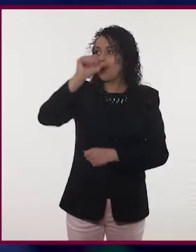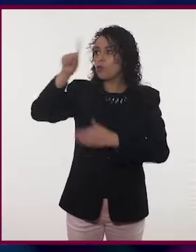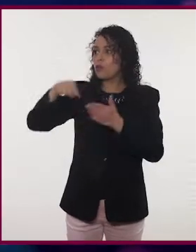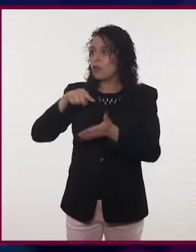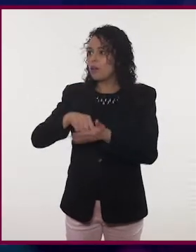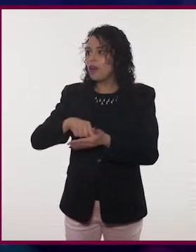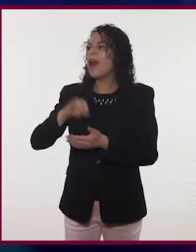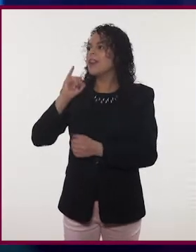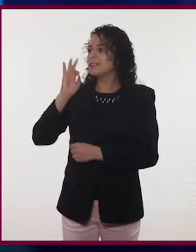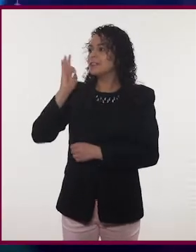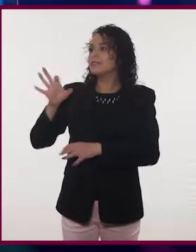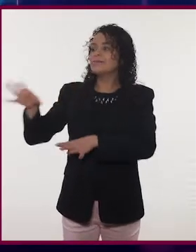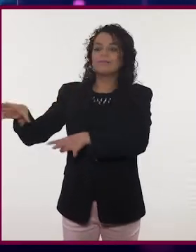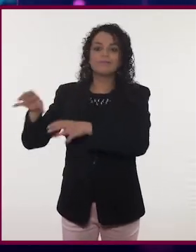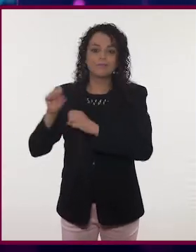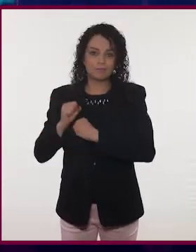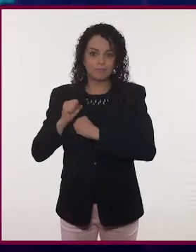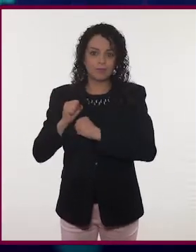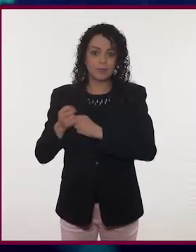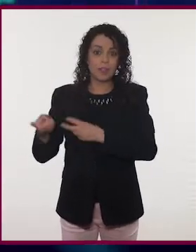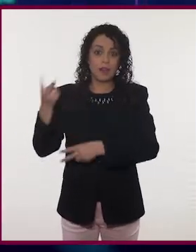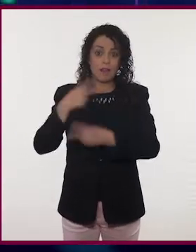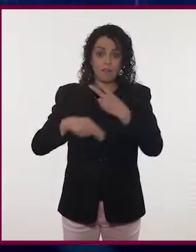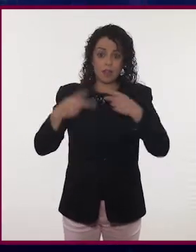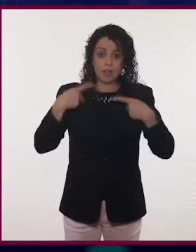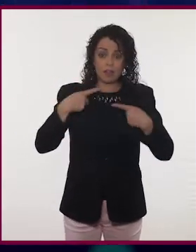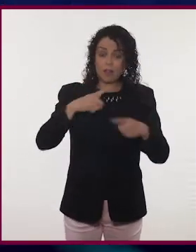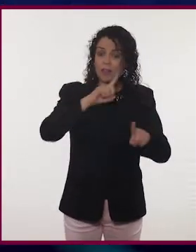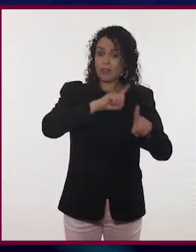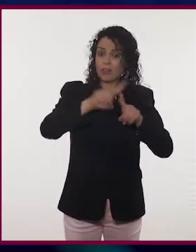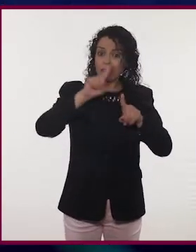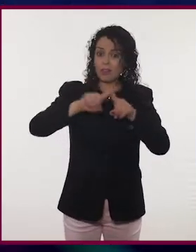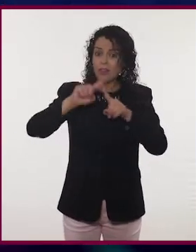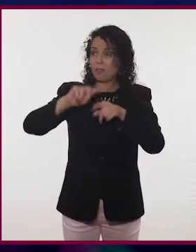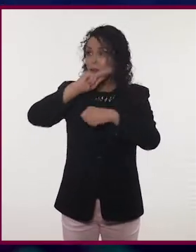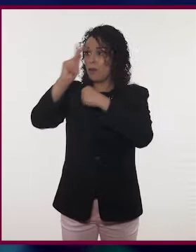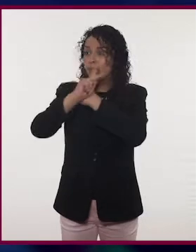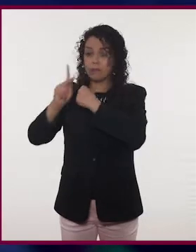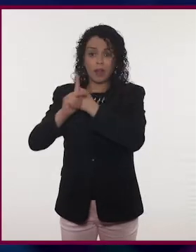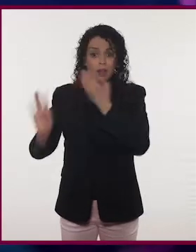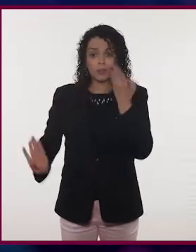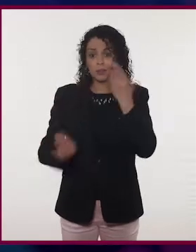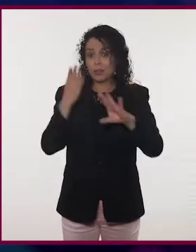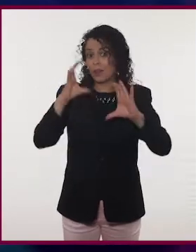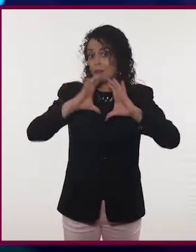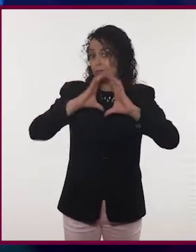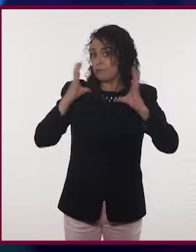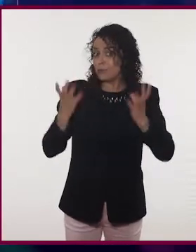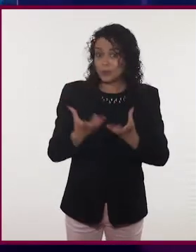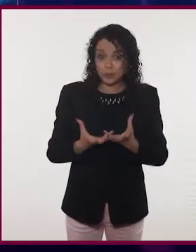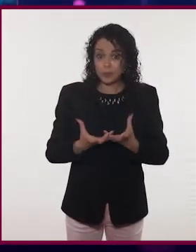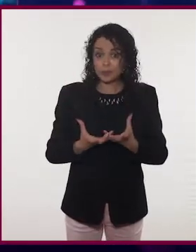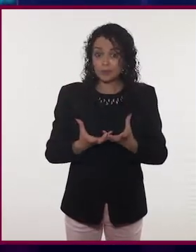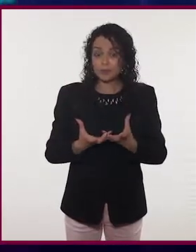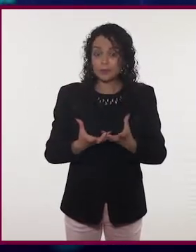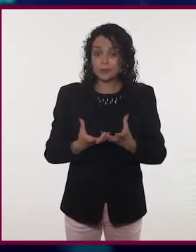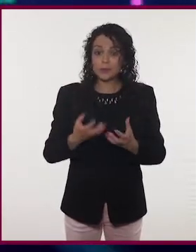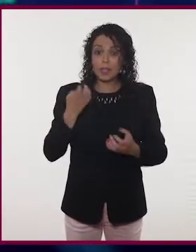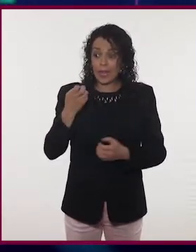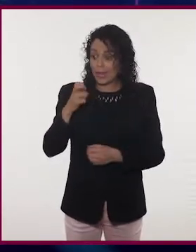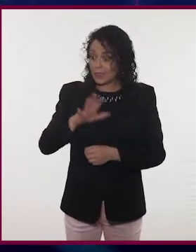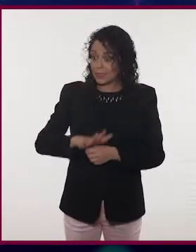lugares. Han venido personas de muchas partes del mundo, entonces todas